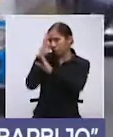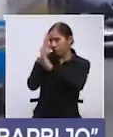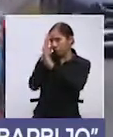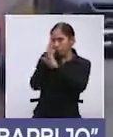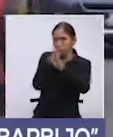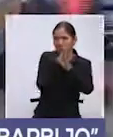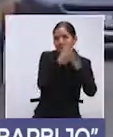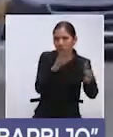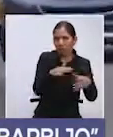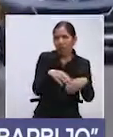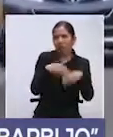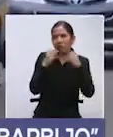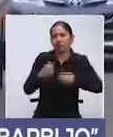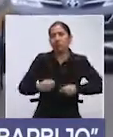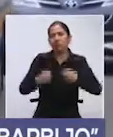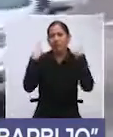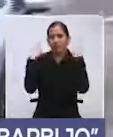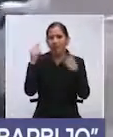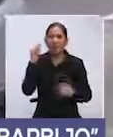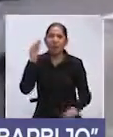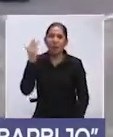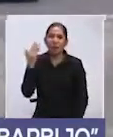indisciplinar a la población